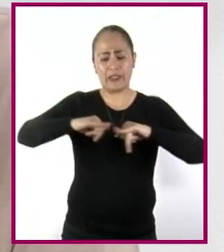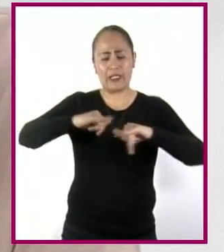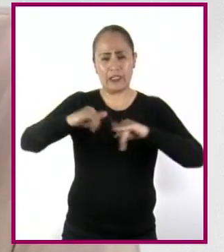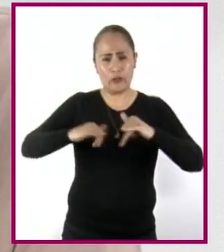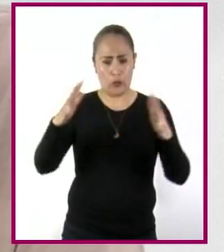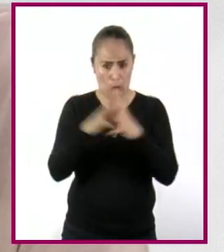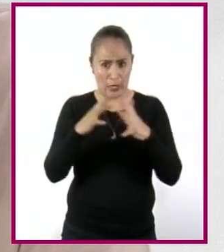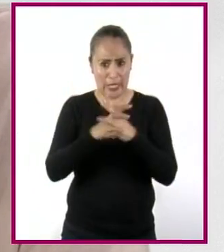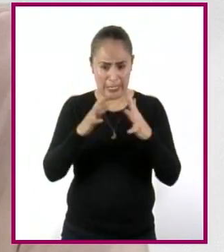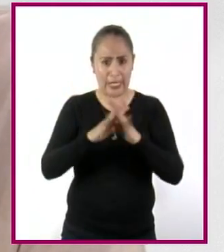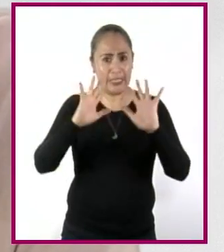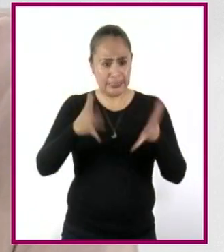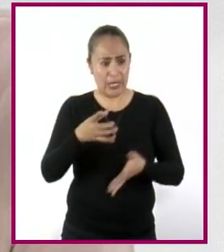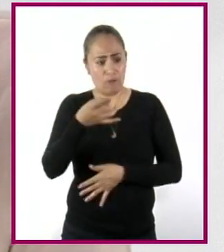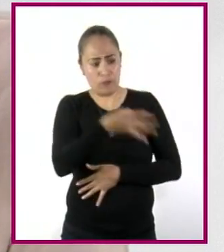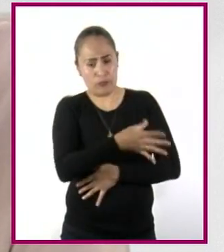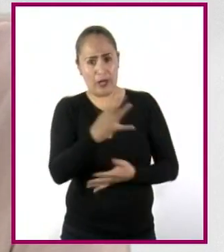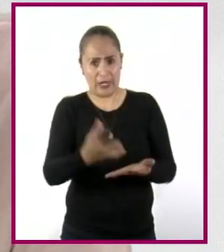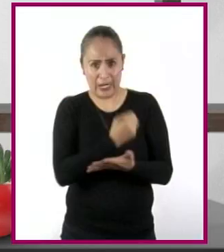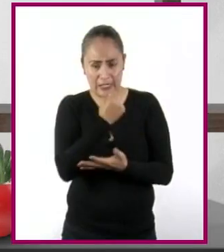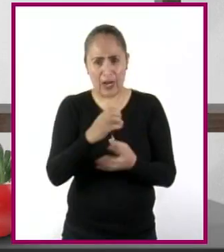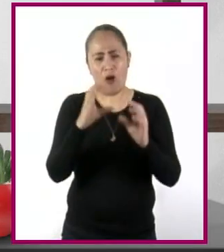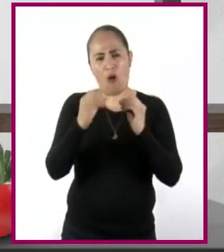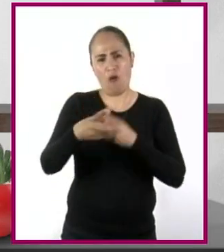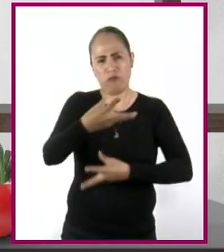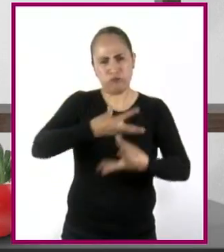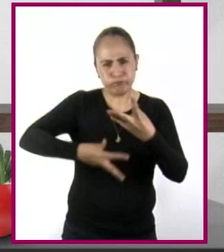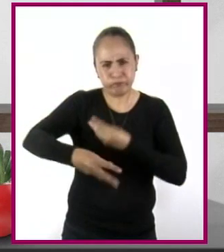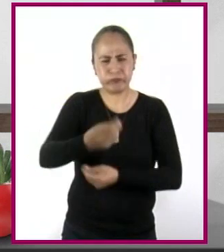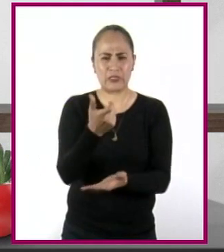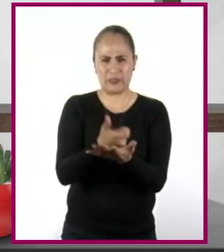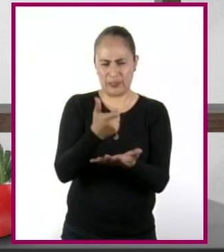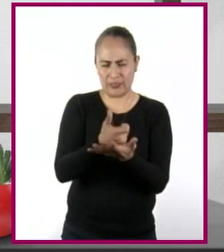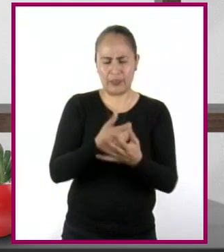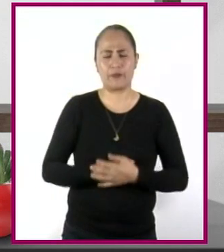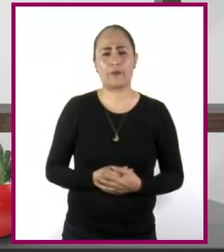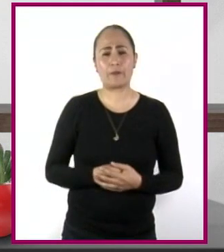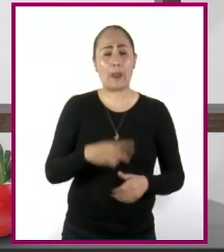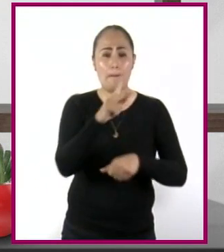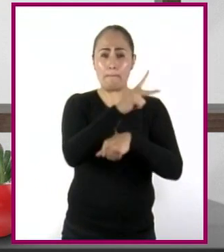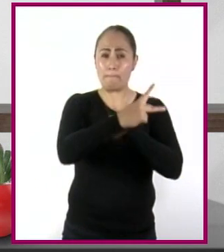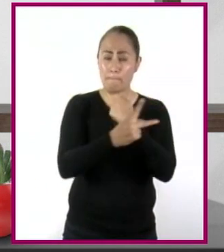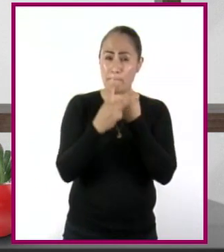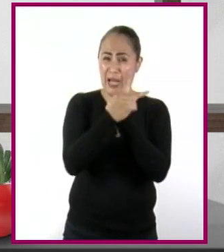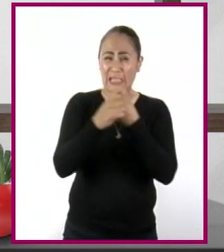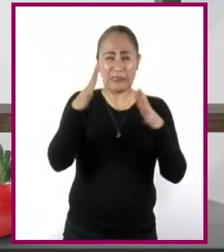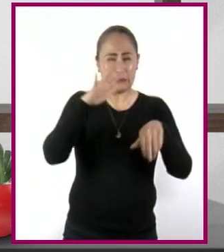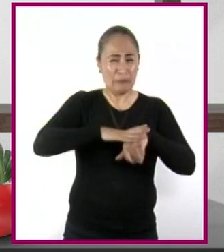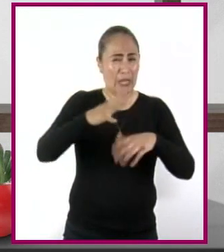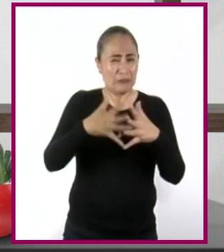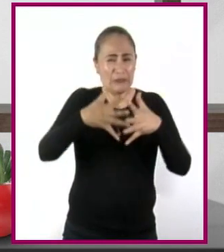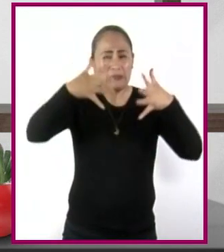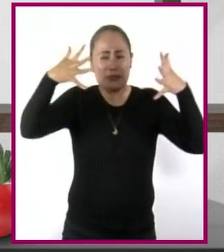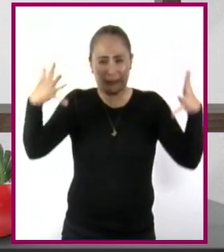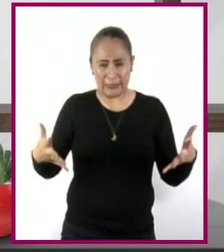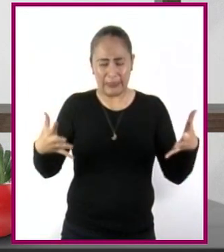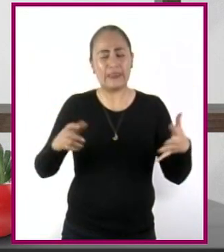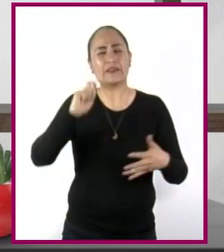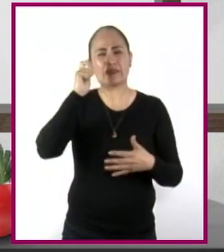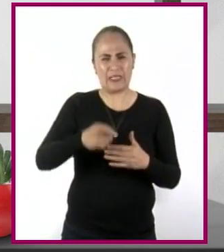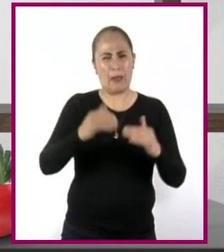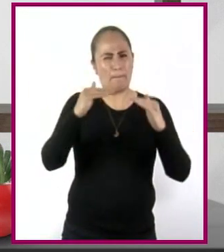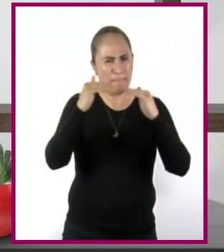guerra o bien a través de una simple transacción. La grandeza de este país sigue cargando complejas contradicciones entre